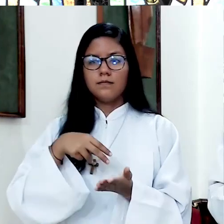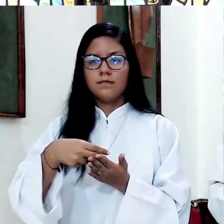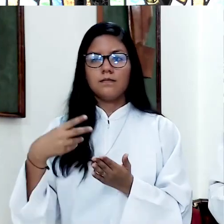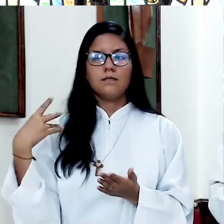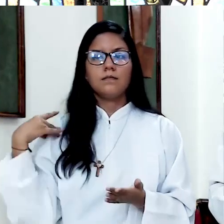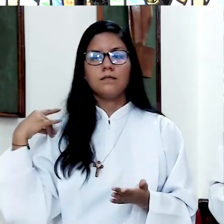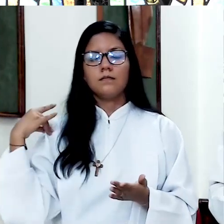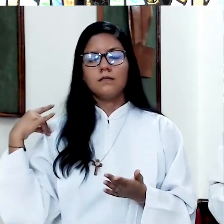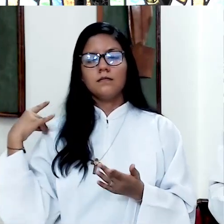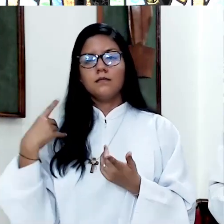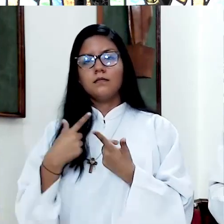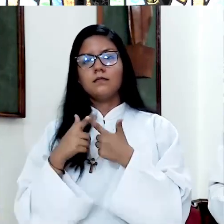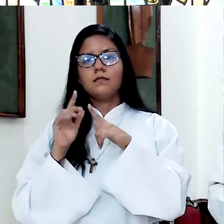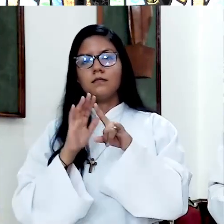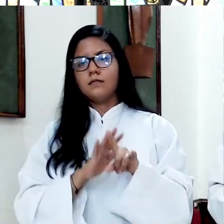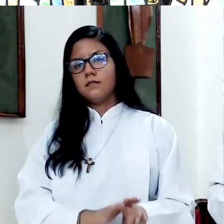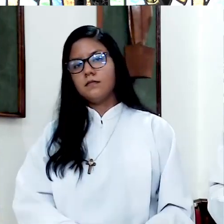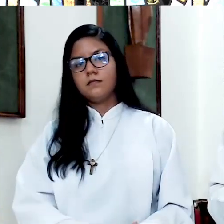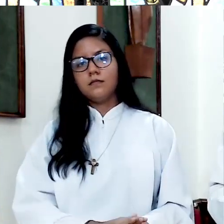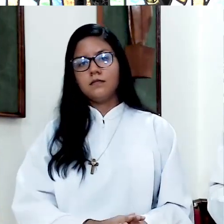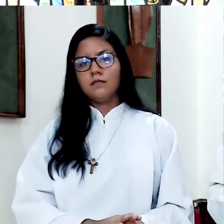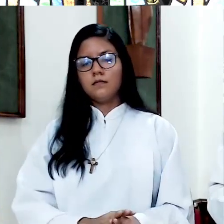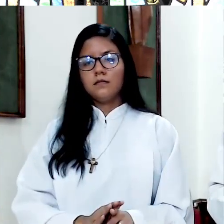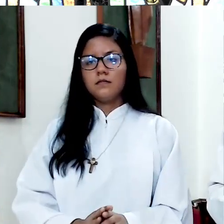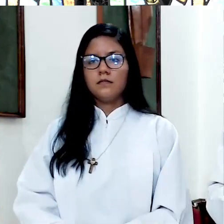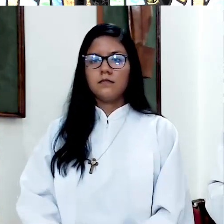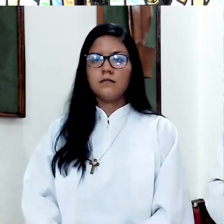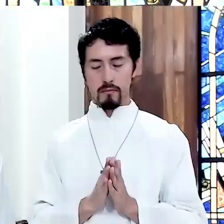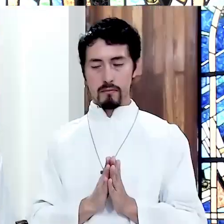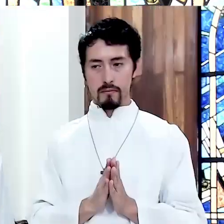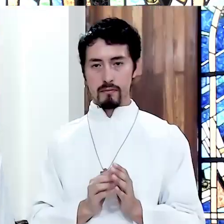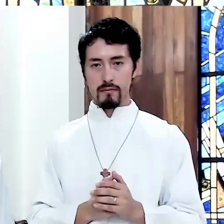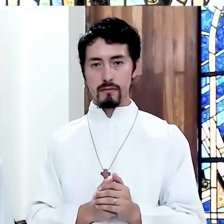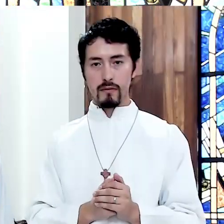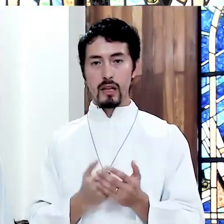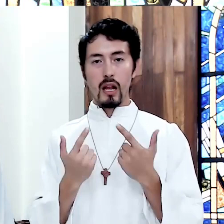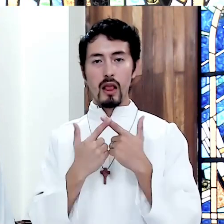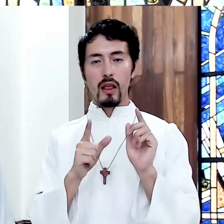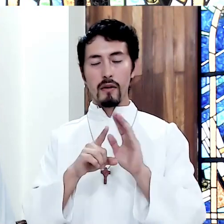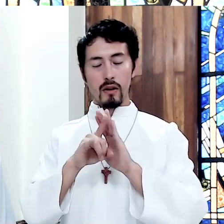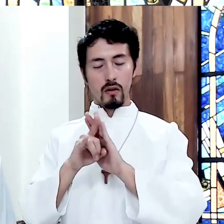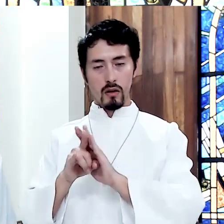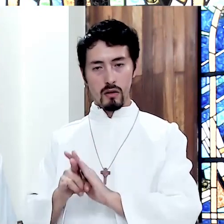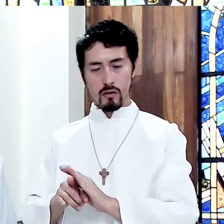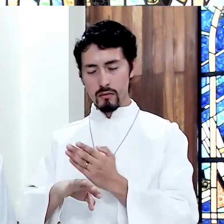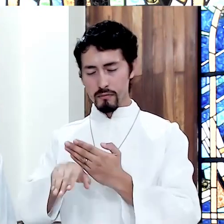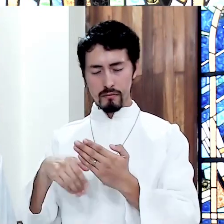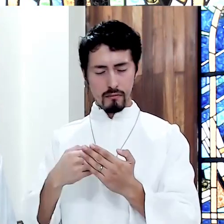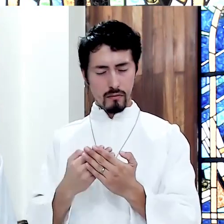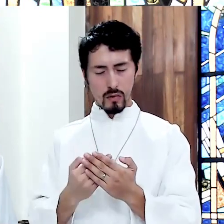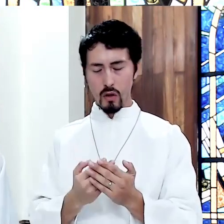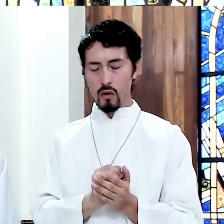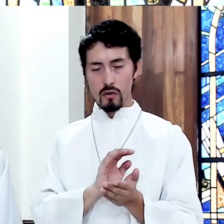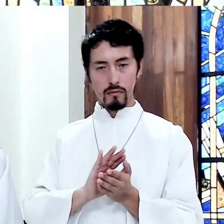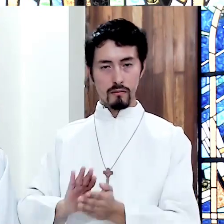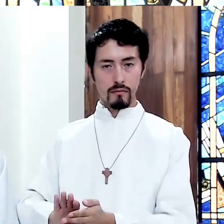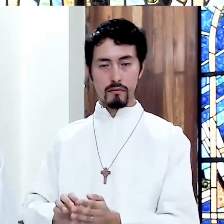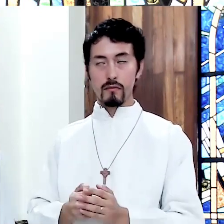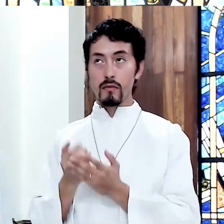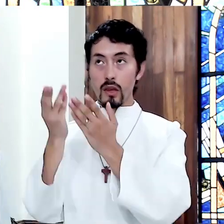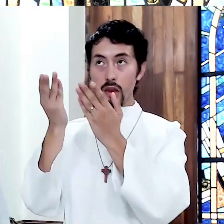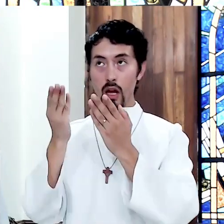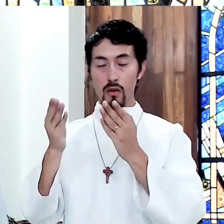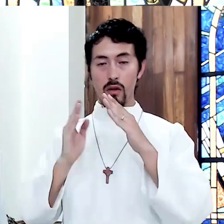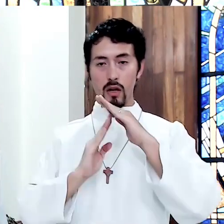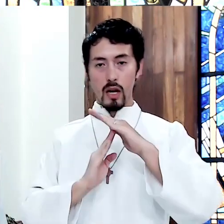dejes caer en la tentación y líbranos del mal. Líbranos de todos los males, Señor, y concédenos la paz